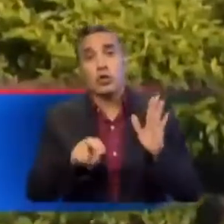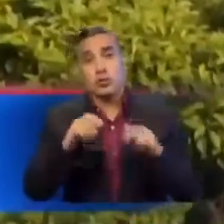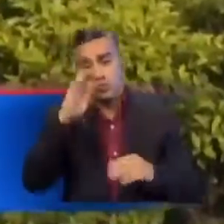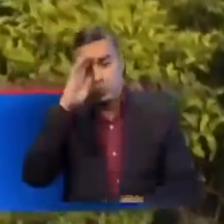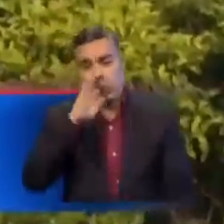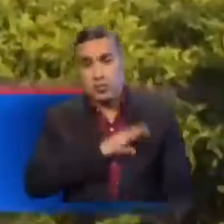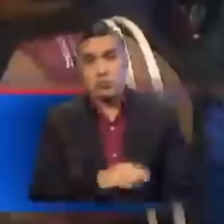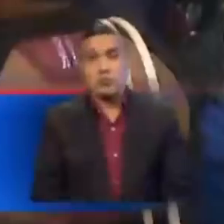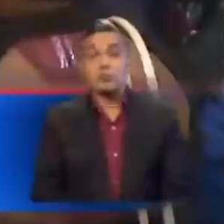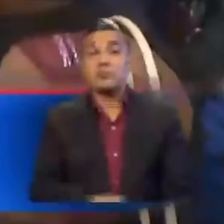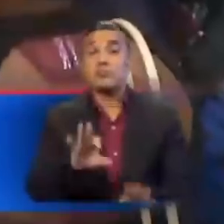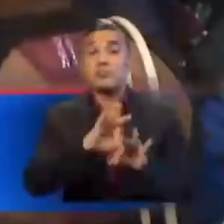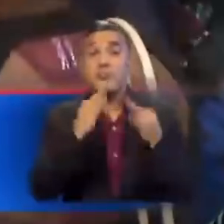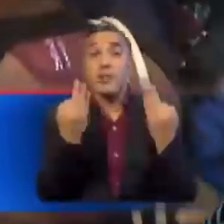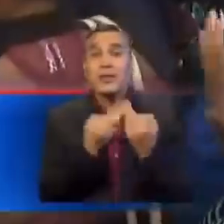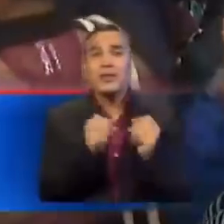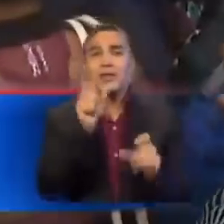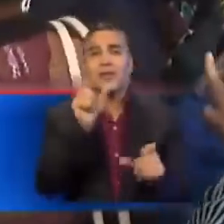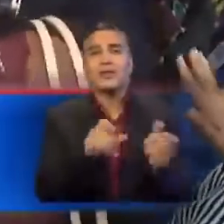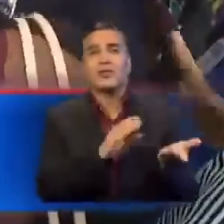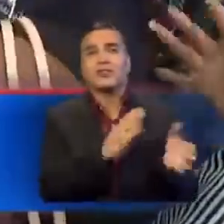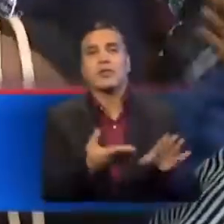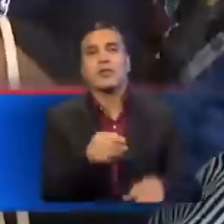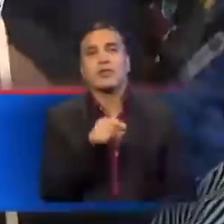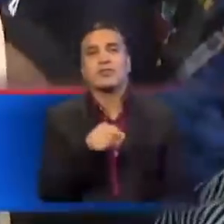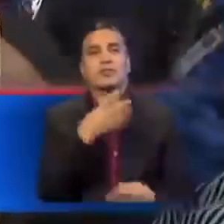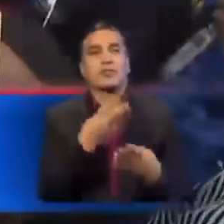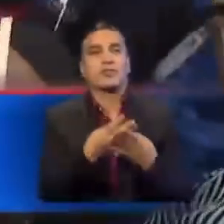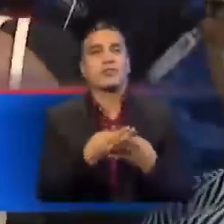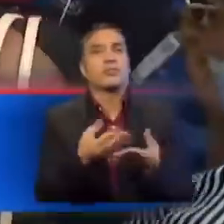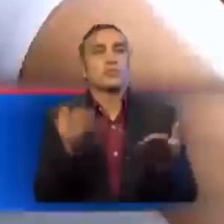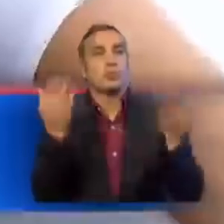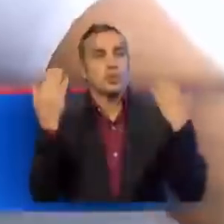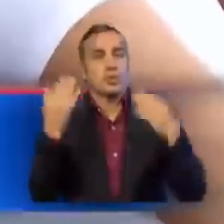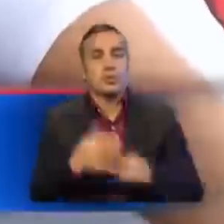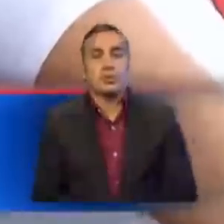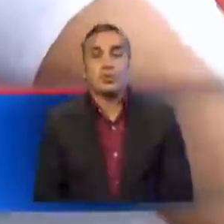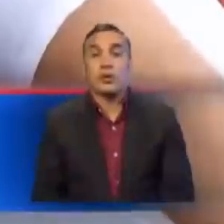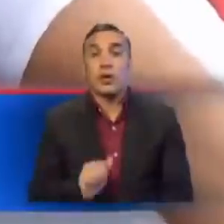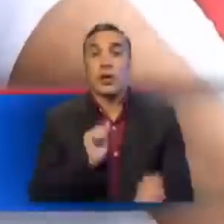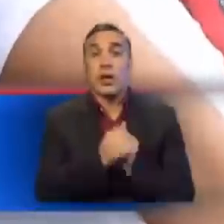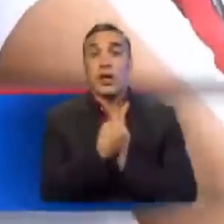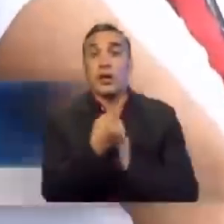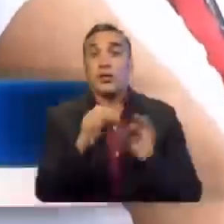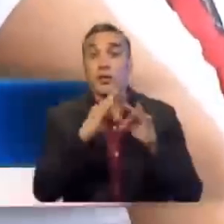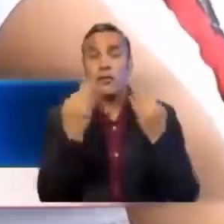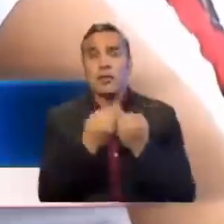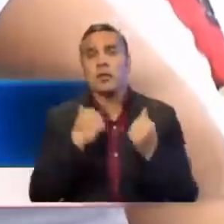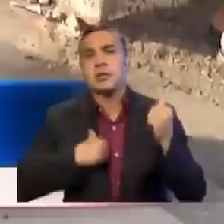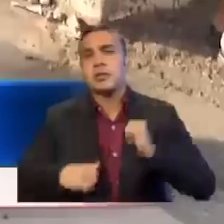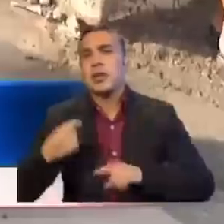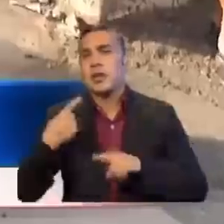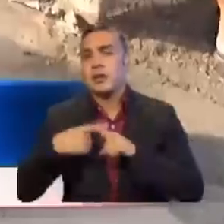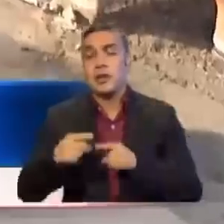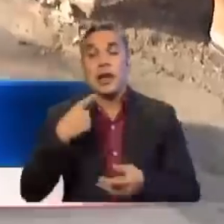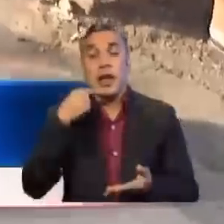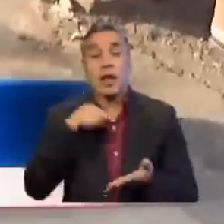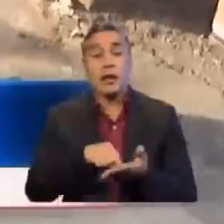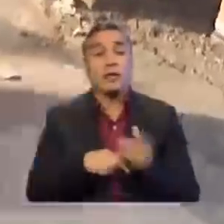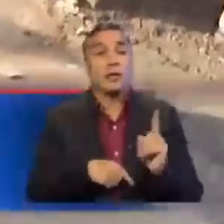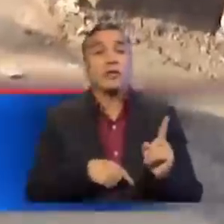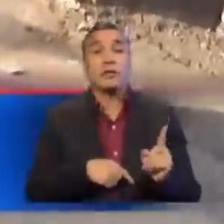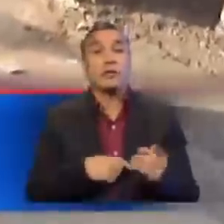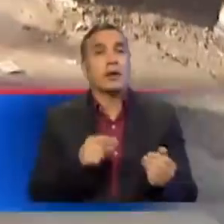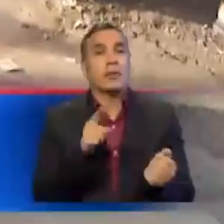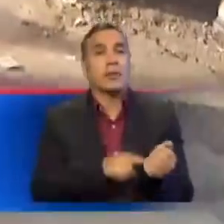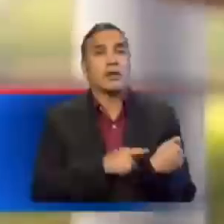policía. Son los allegados de los internos que fueron asesinados en la cárcel de Guayaquil. Cada familia vivió un dolor distinto. Por ejemplo, ellos